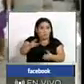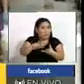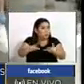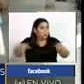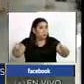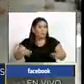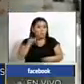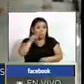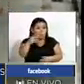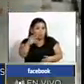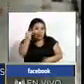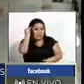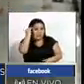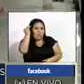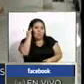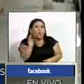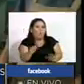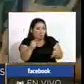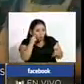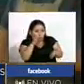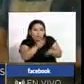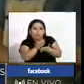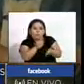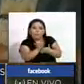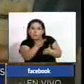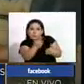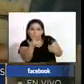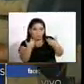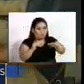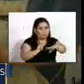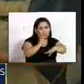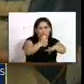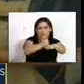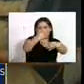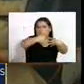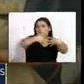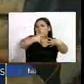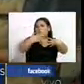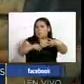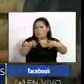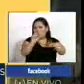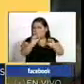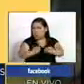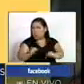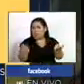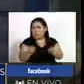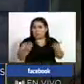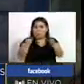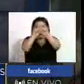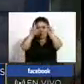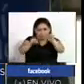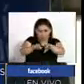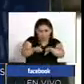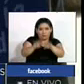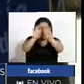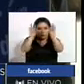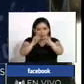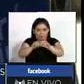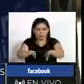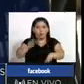usted desea verificar el listado de los productos y los precios establecidos por la Defensoría del Consumidor, puede hacerlo en la página web